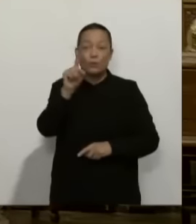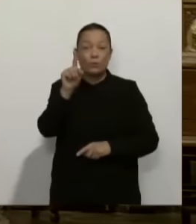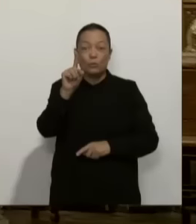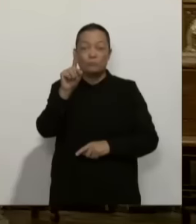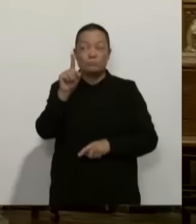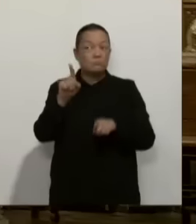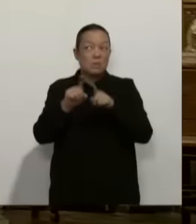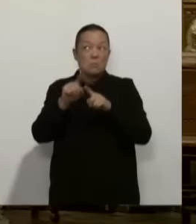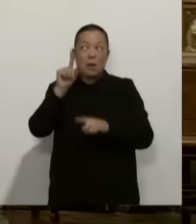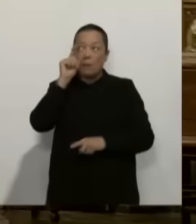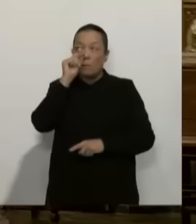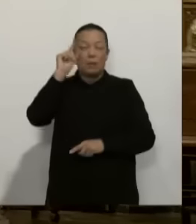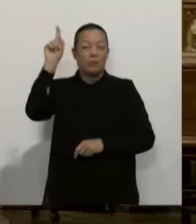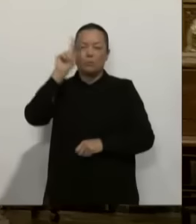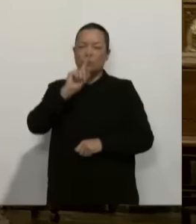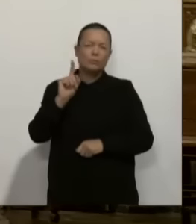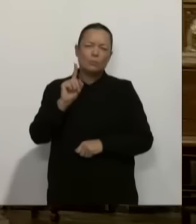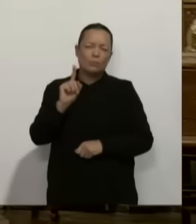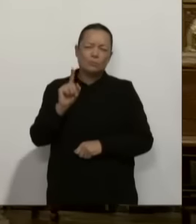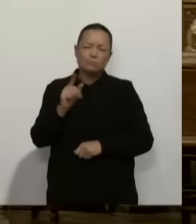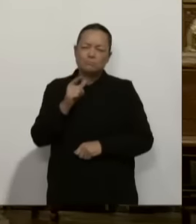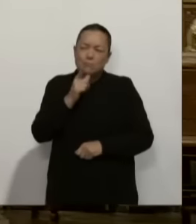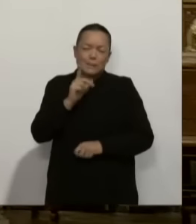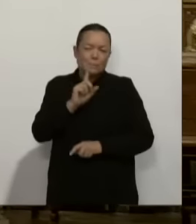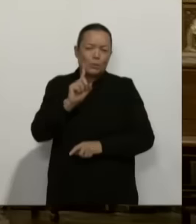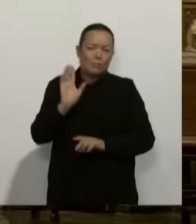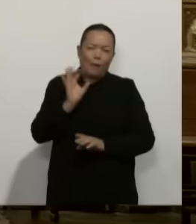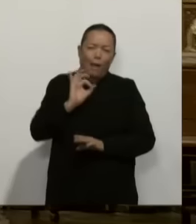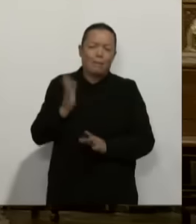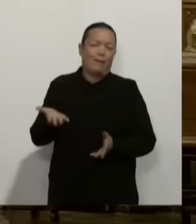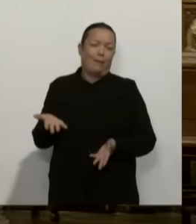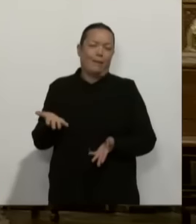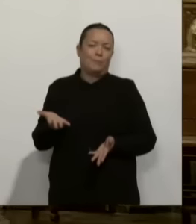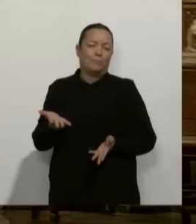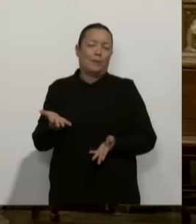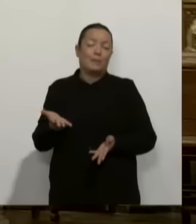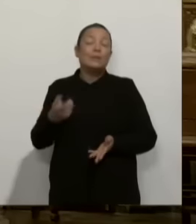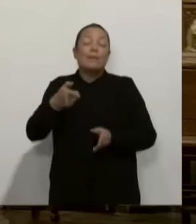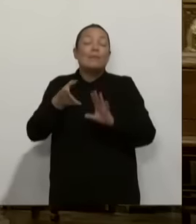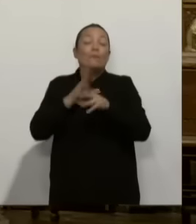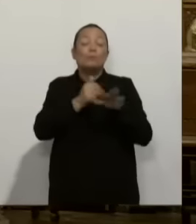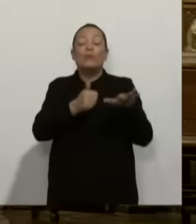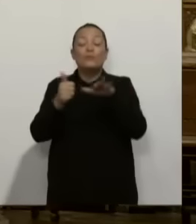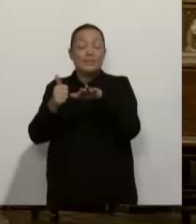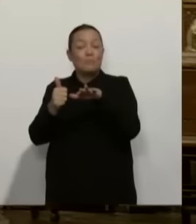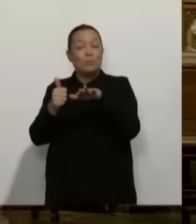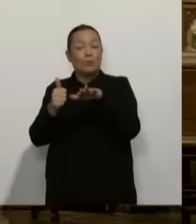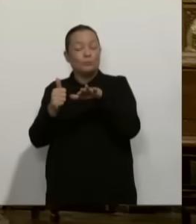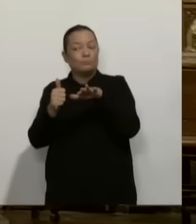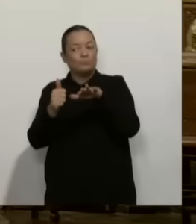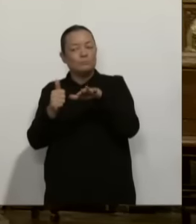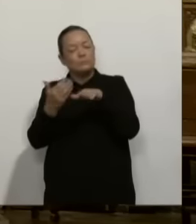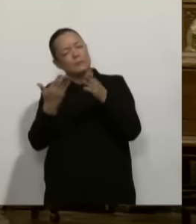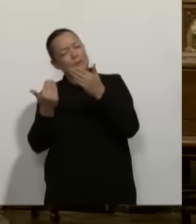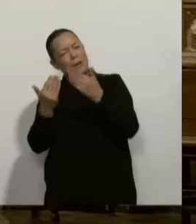tal astilla? Y como les dije, los discípulos fueron convocados en Galilea,